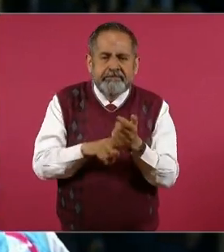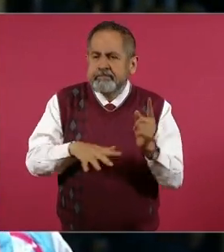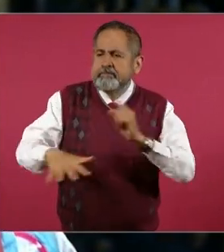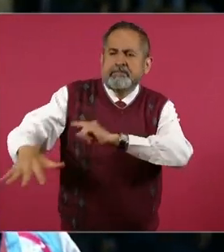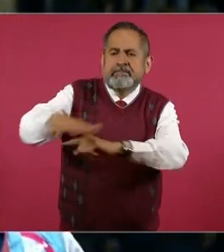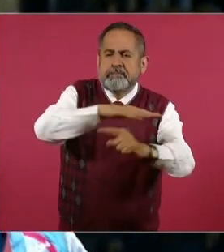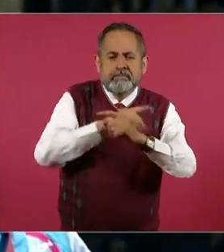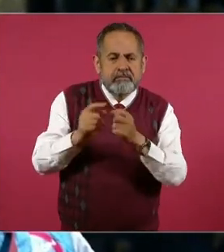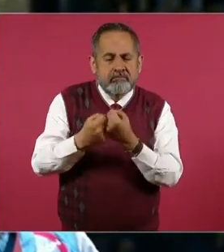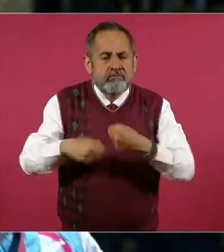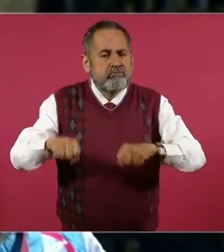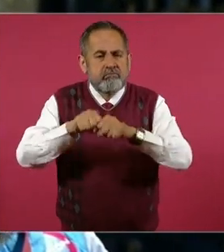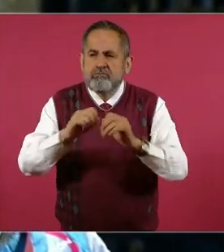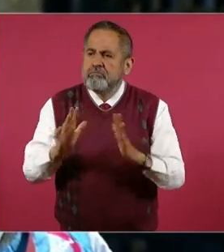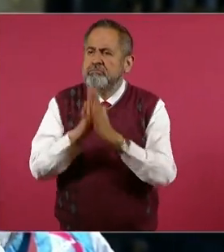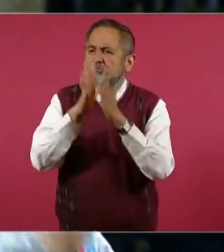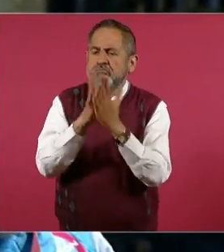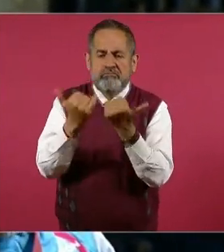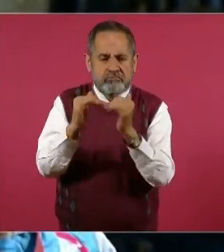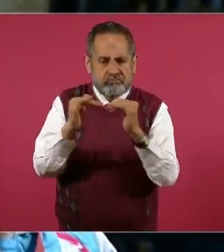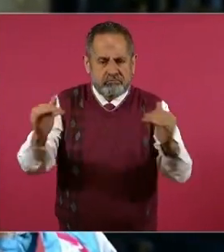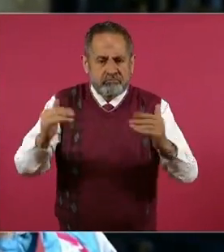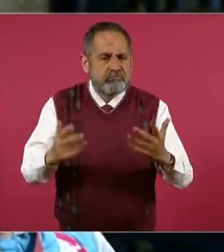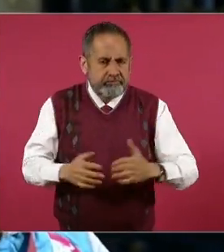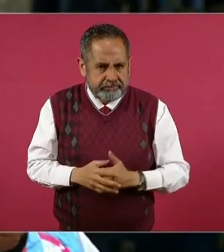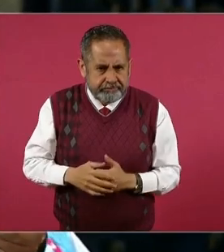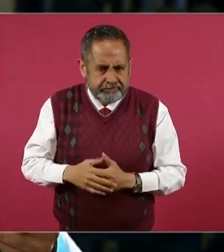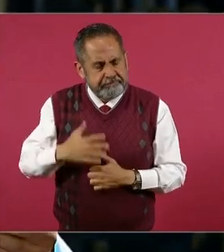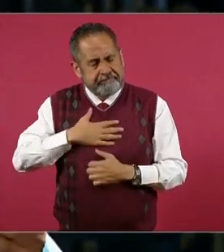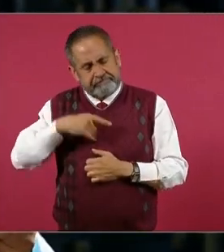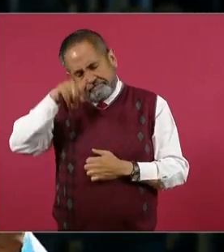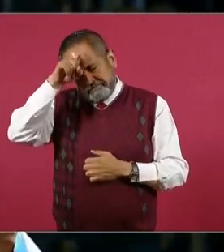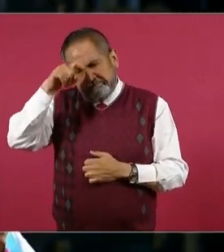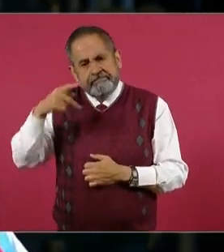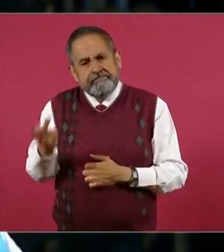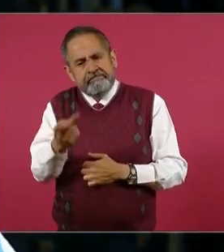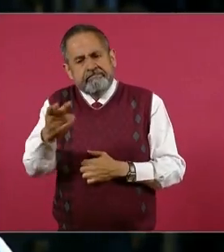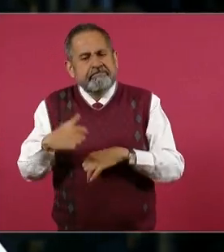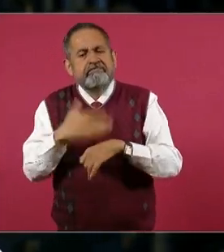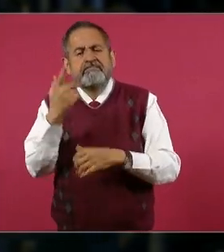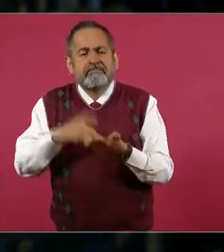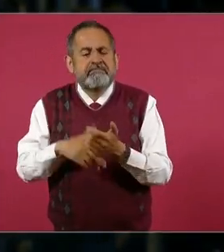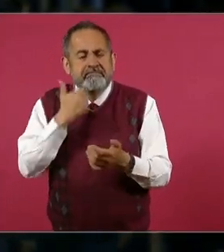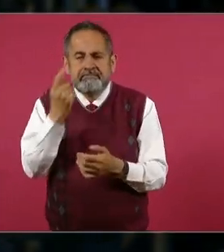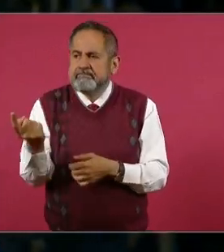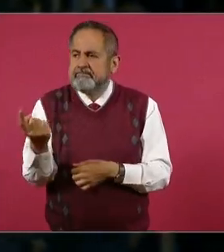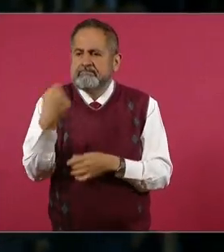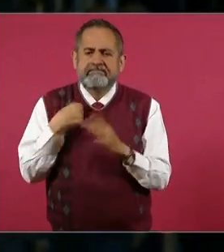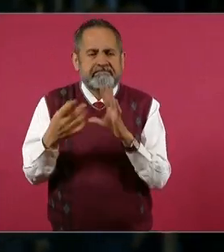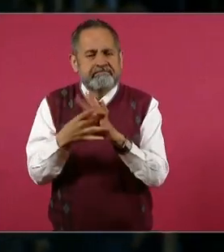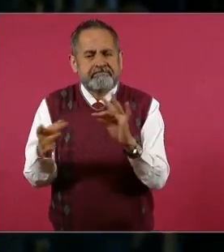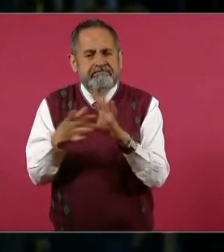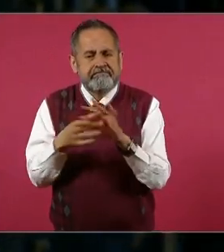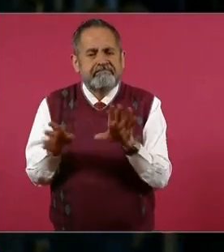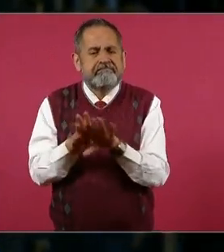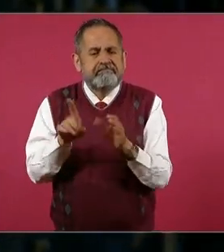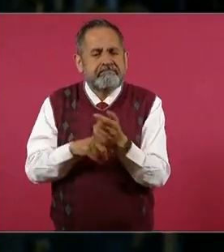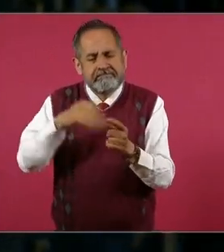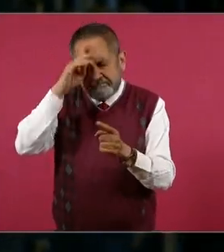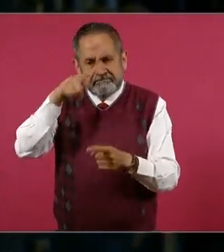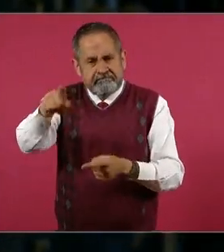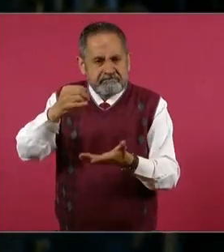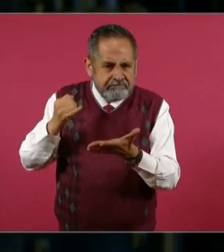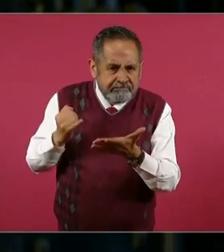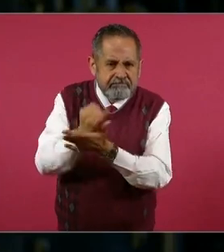sociedad verdaderamente democrática? Esto lo pregunto precisamente porque me gustaría que nos compartiera un poco acerca de cómo es que